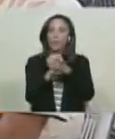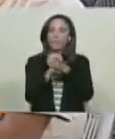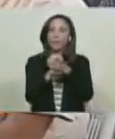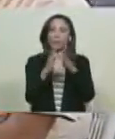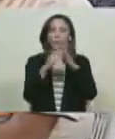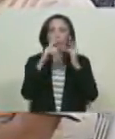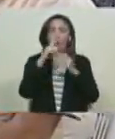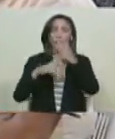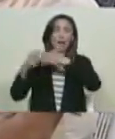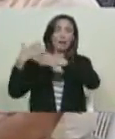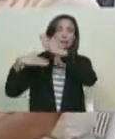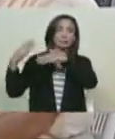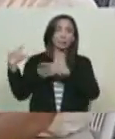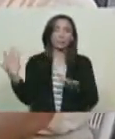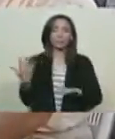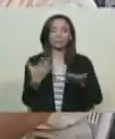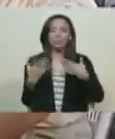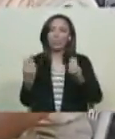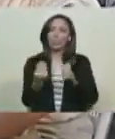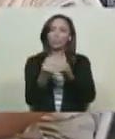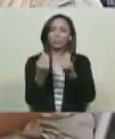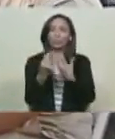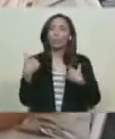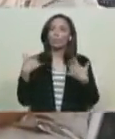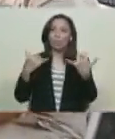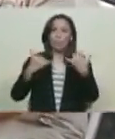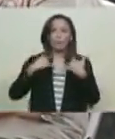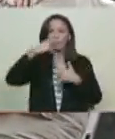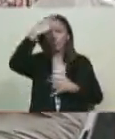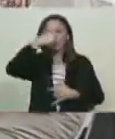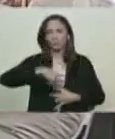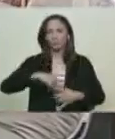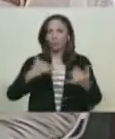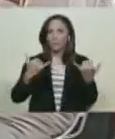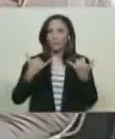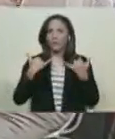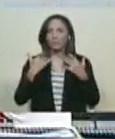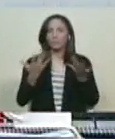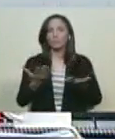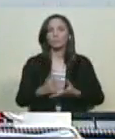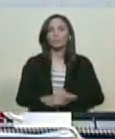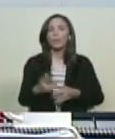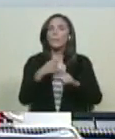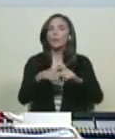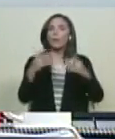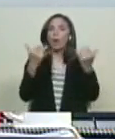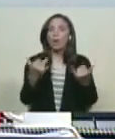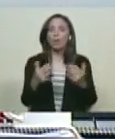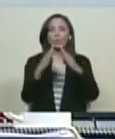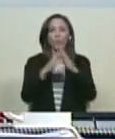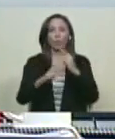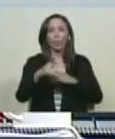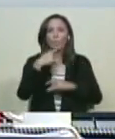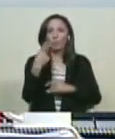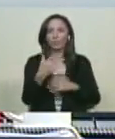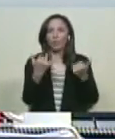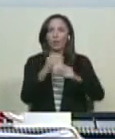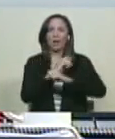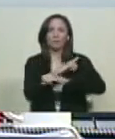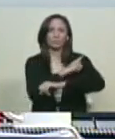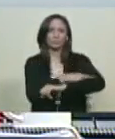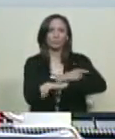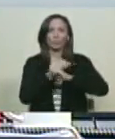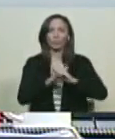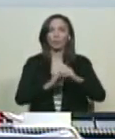los años 90, aquí están todos. Soy el mismo, somos los mismos. Pero ahora con el poder político de una patria para